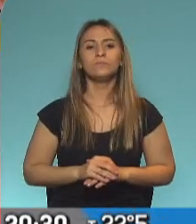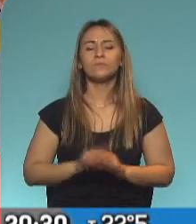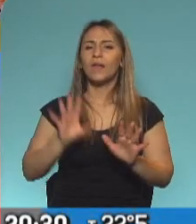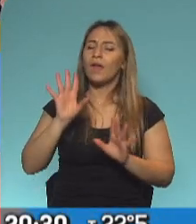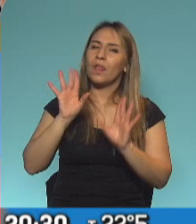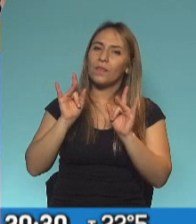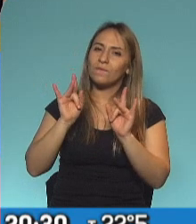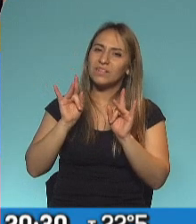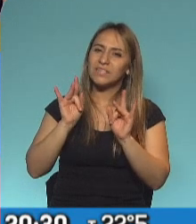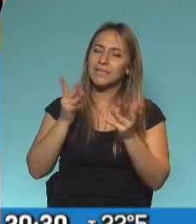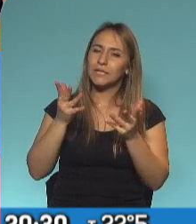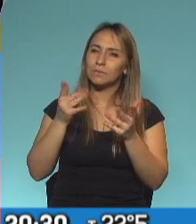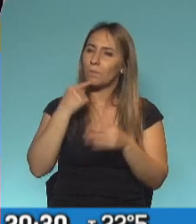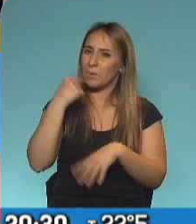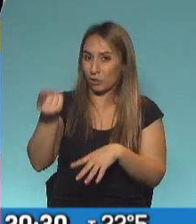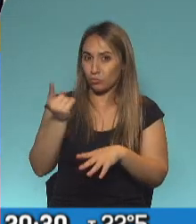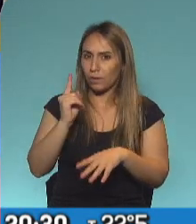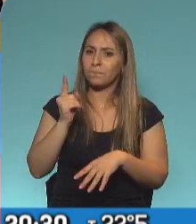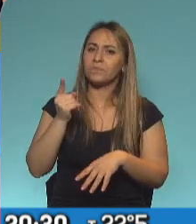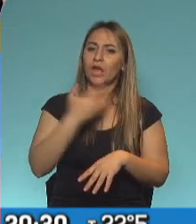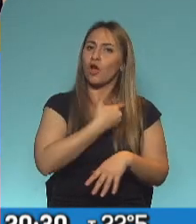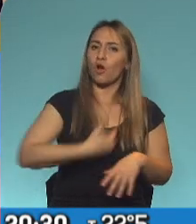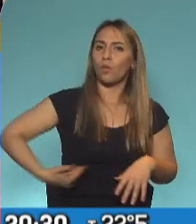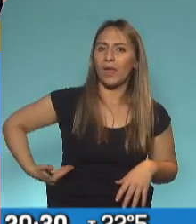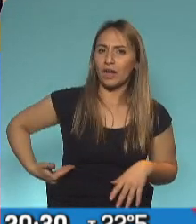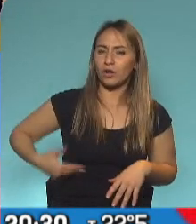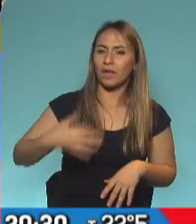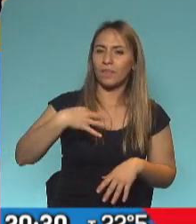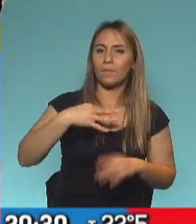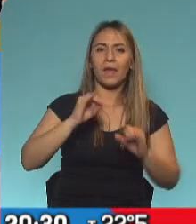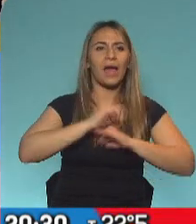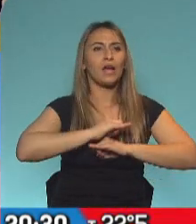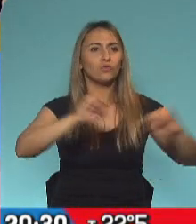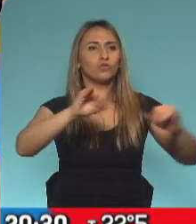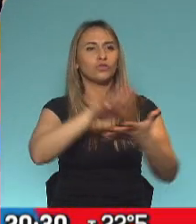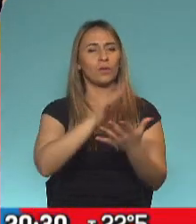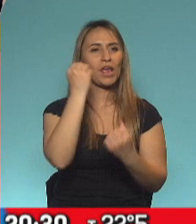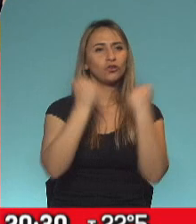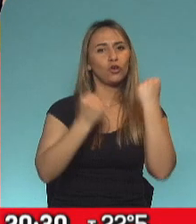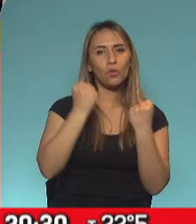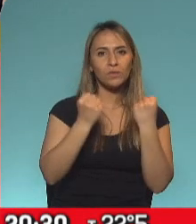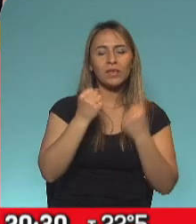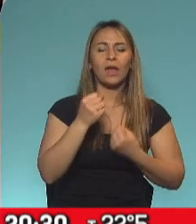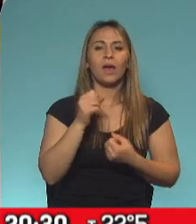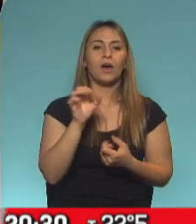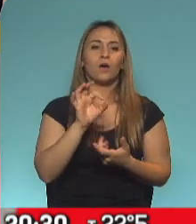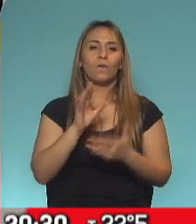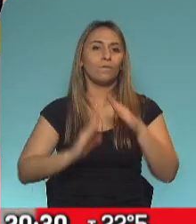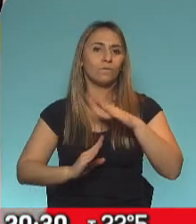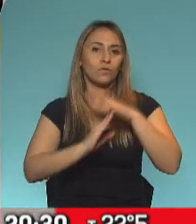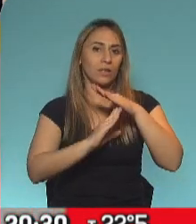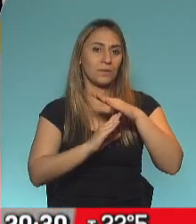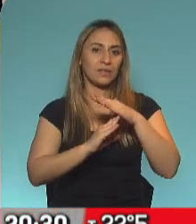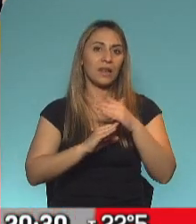encontrar confianza al gobierno al momento de hacer algunos anuncios económicos y fundamentalmente aquellas medidas,